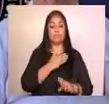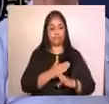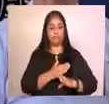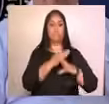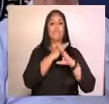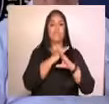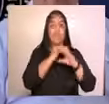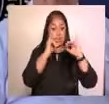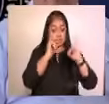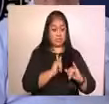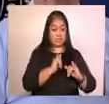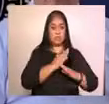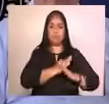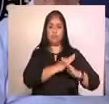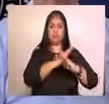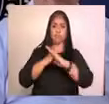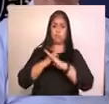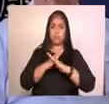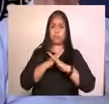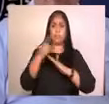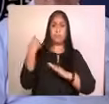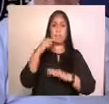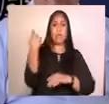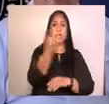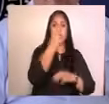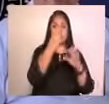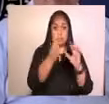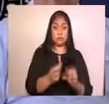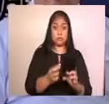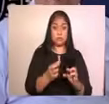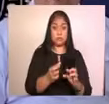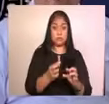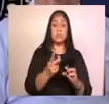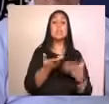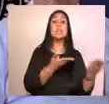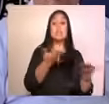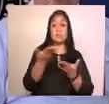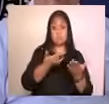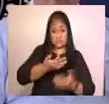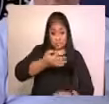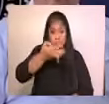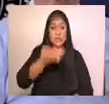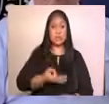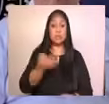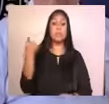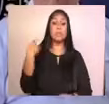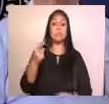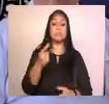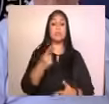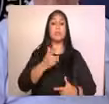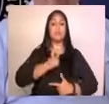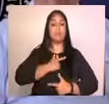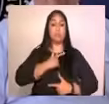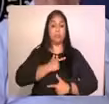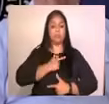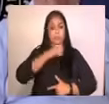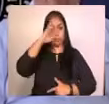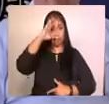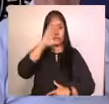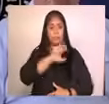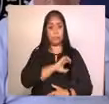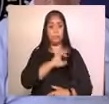que hay acá de seguridad para la población, de servicio digno para los guardias y